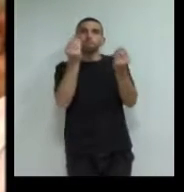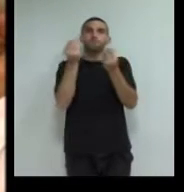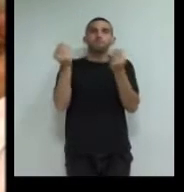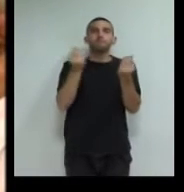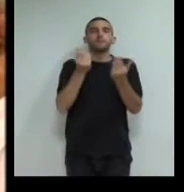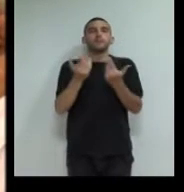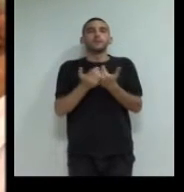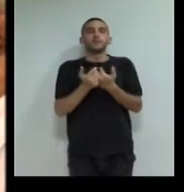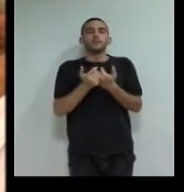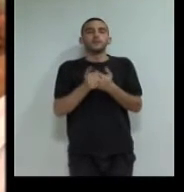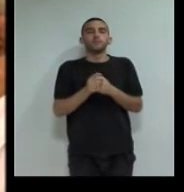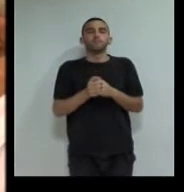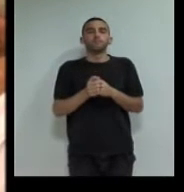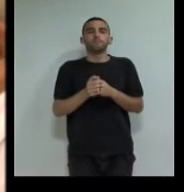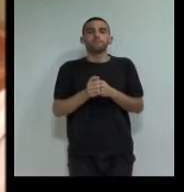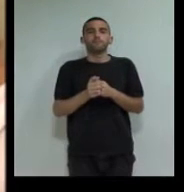que